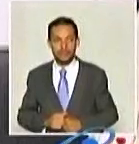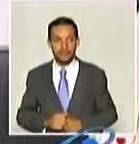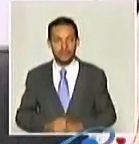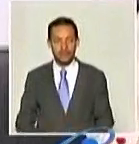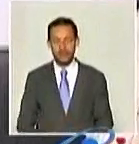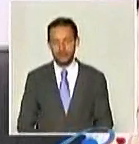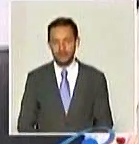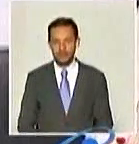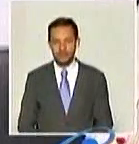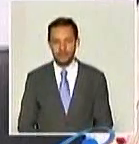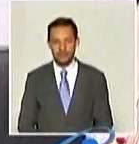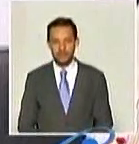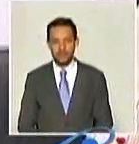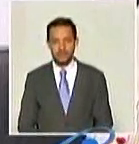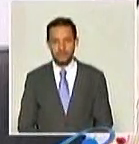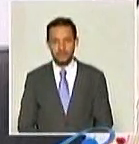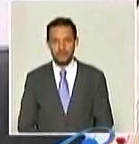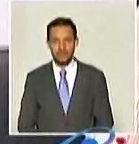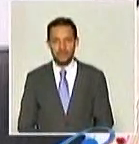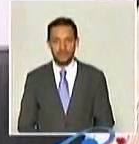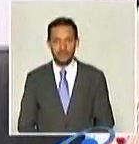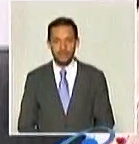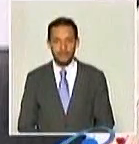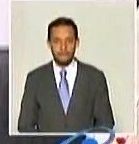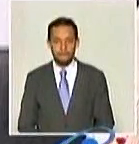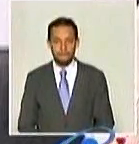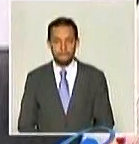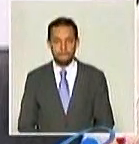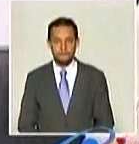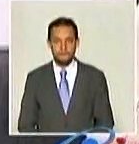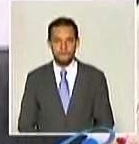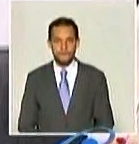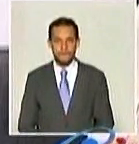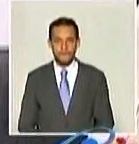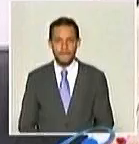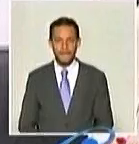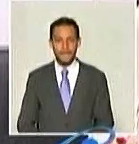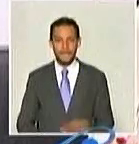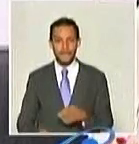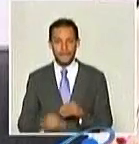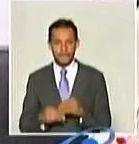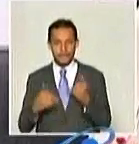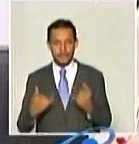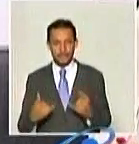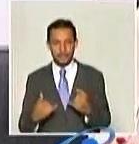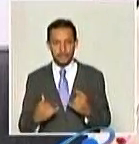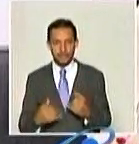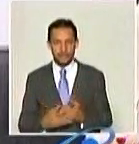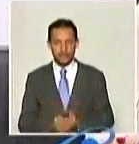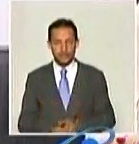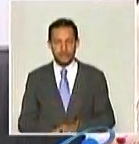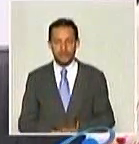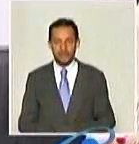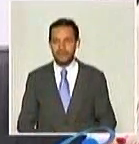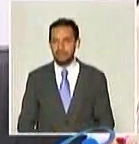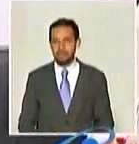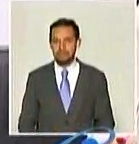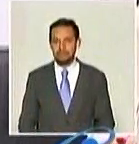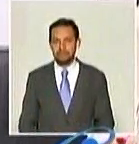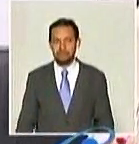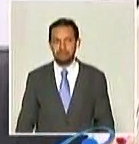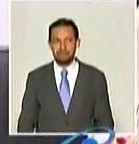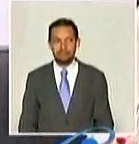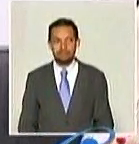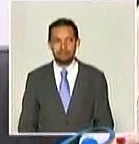que tener que lamentar. Más o menos es la idea, ¿cierto? Entonces, desde ese punto de vista,